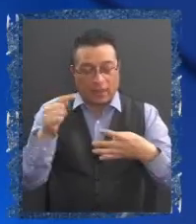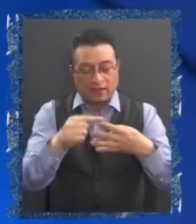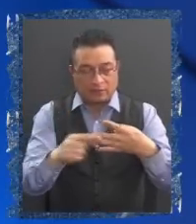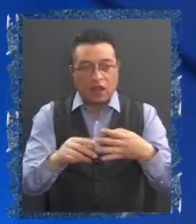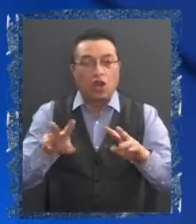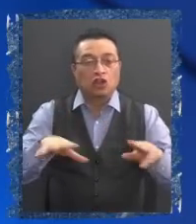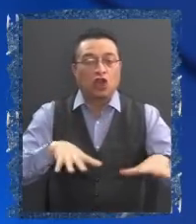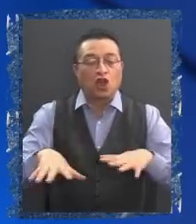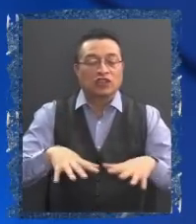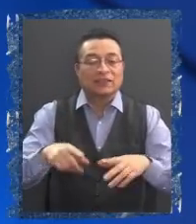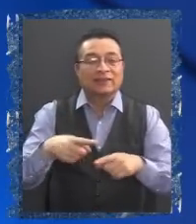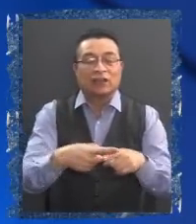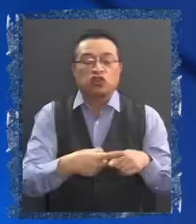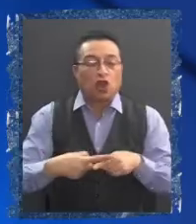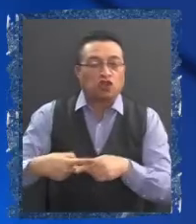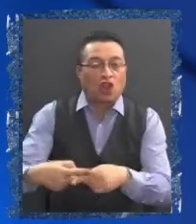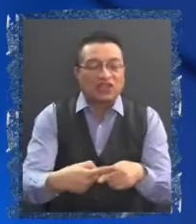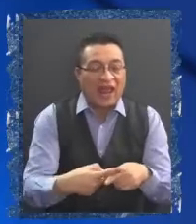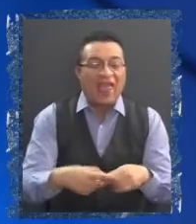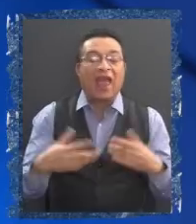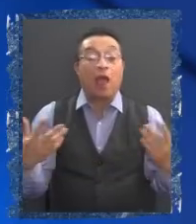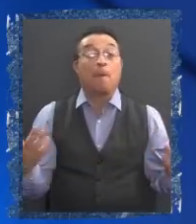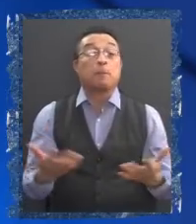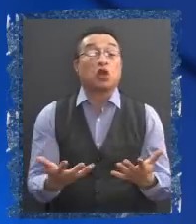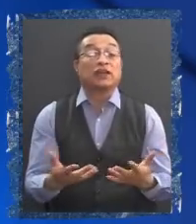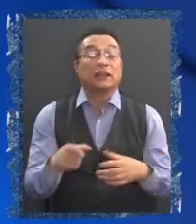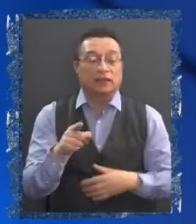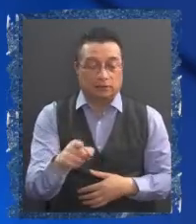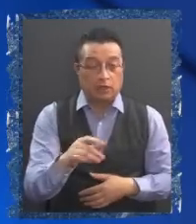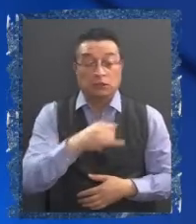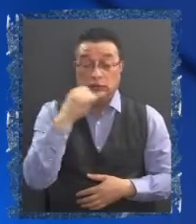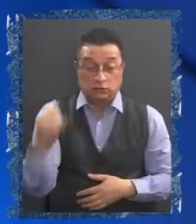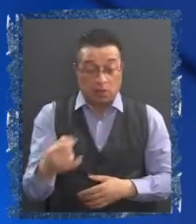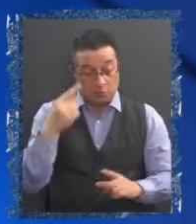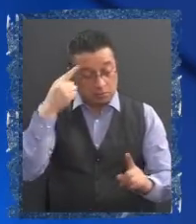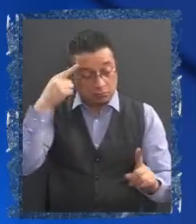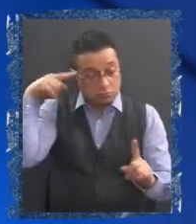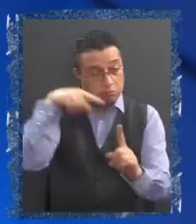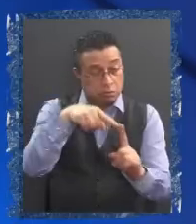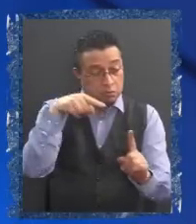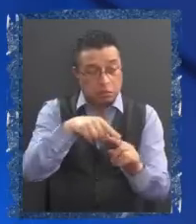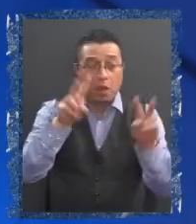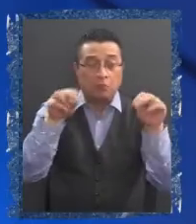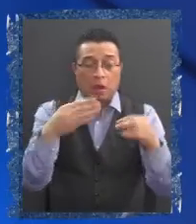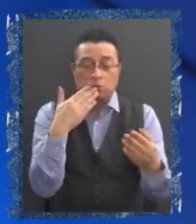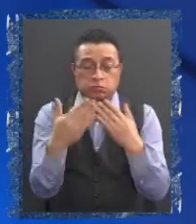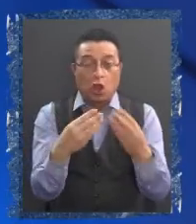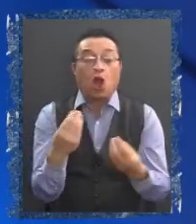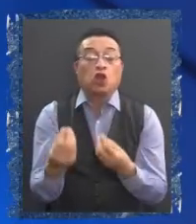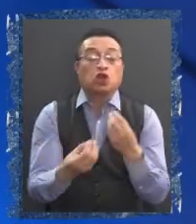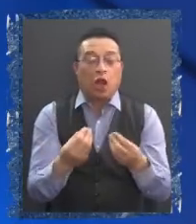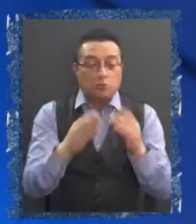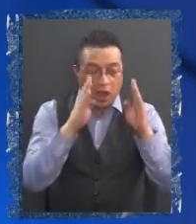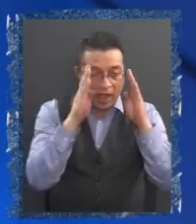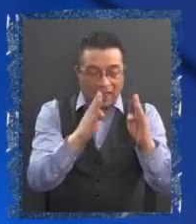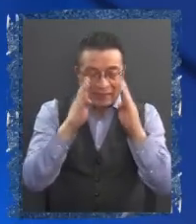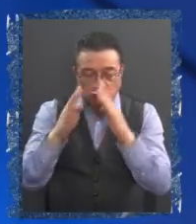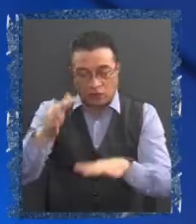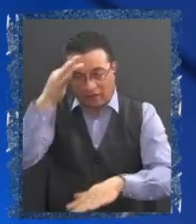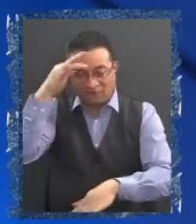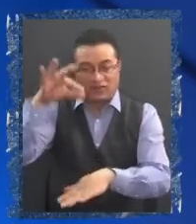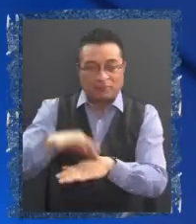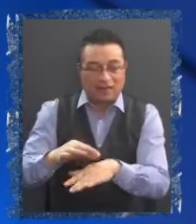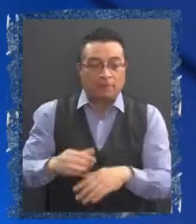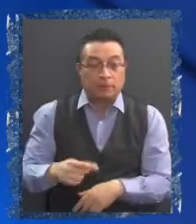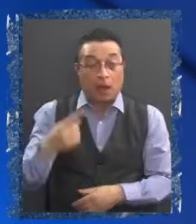sociales. ¿Ya? ¿Por qué? Porque hasta ahora siempre la discusión se ha centrado en cómo se va a generar la atención de enfermedad, pero eso